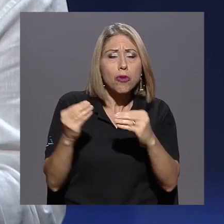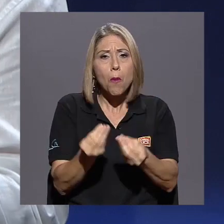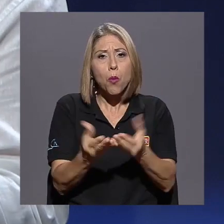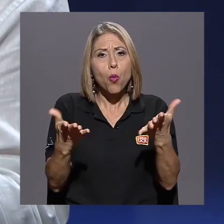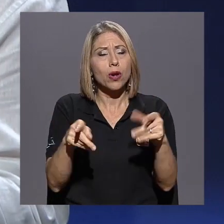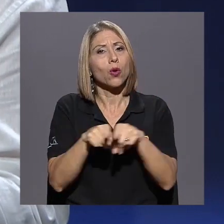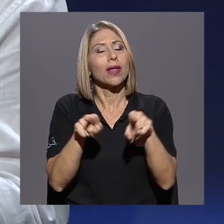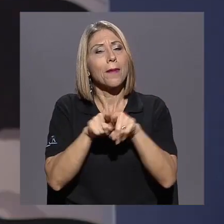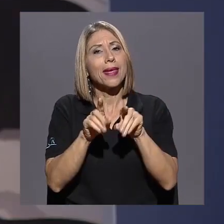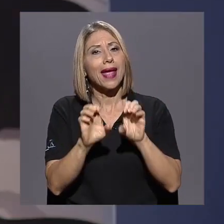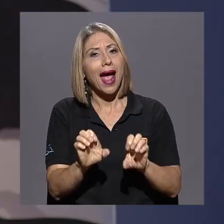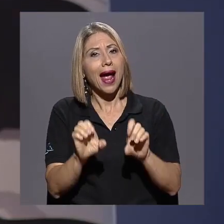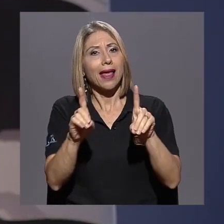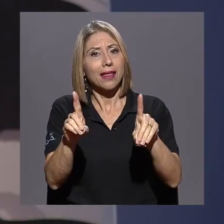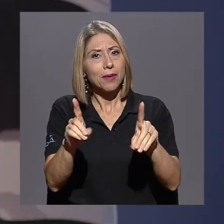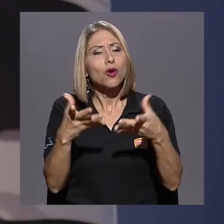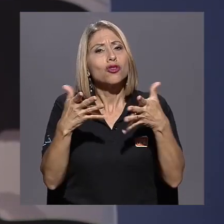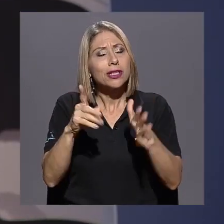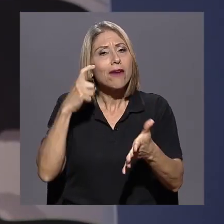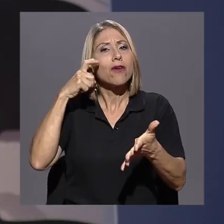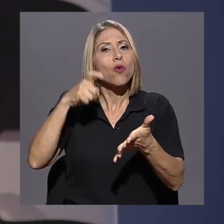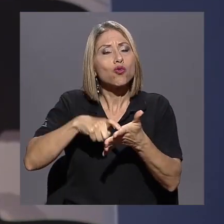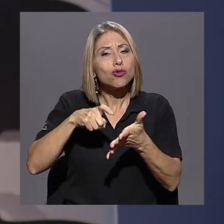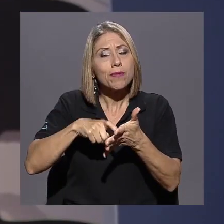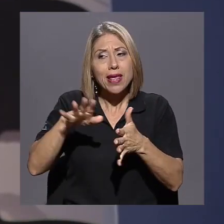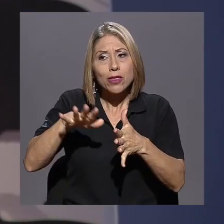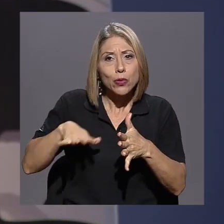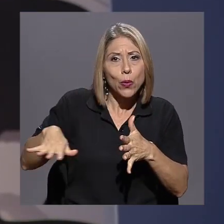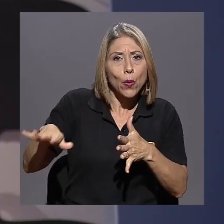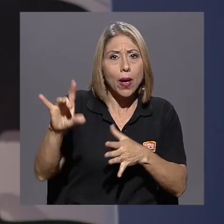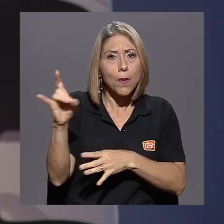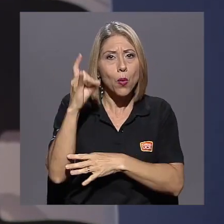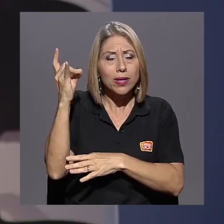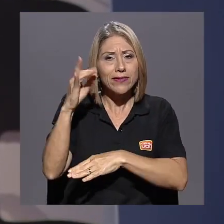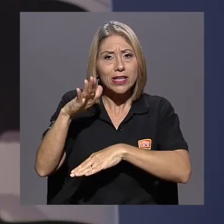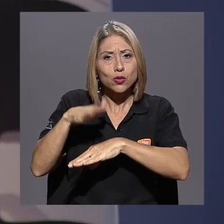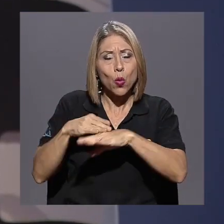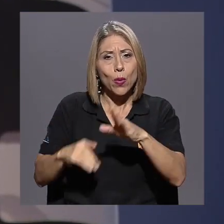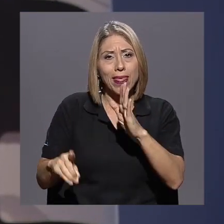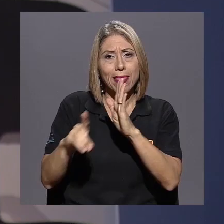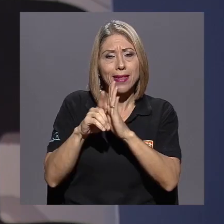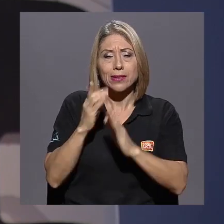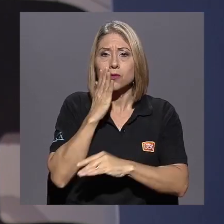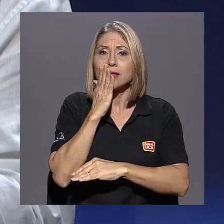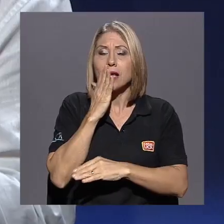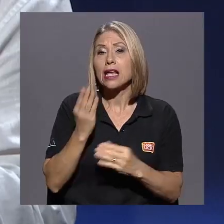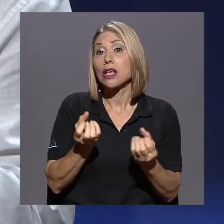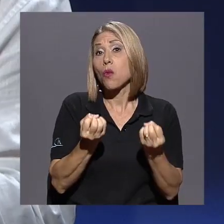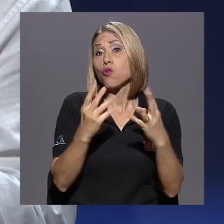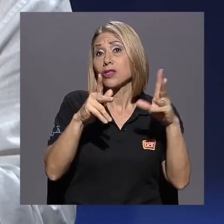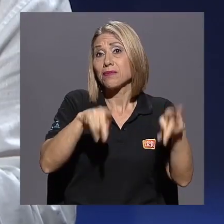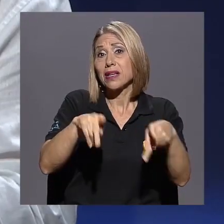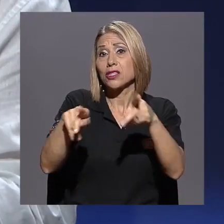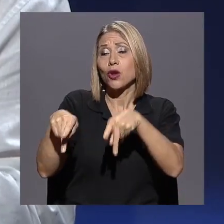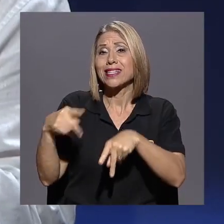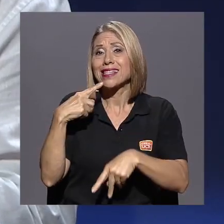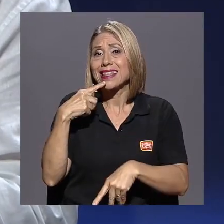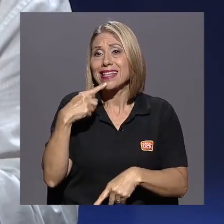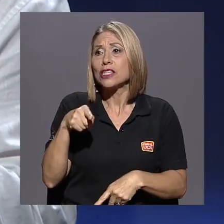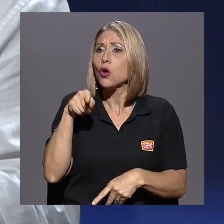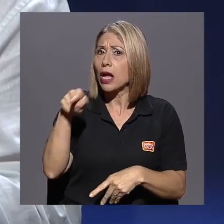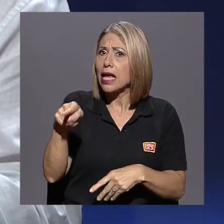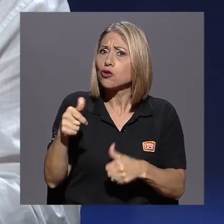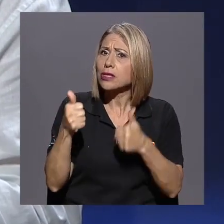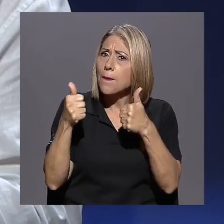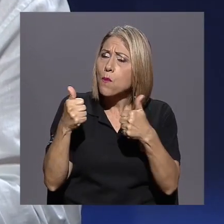reconocimiento que existe en la construcción boliviana de los derechos indígenas muchos han dicho que está en un asiento unidad